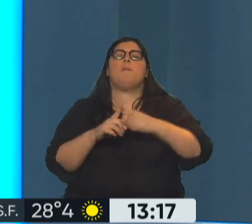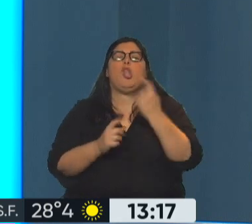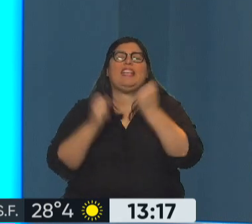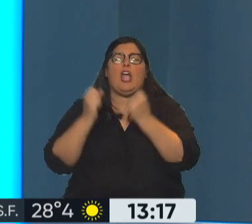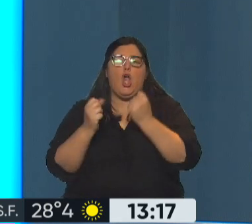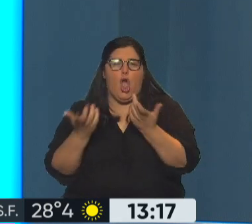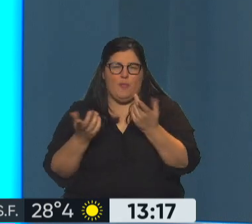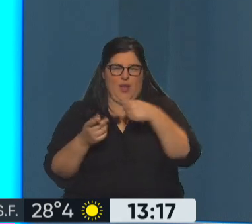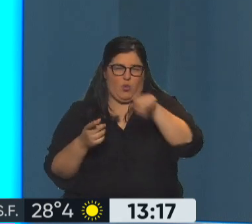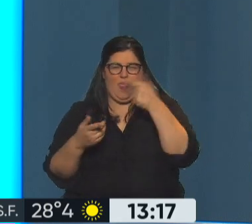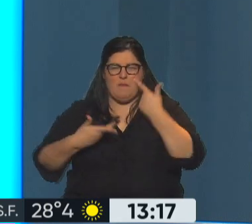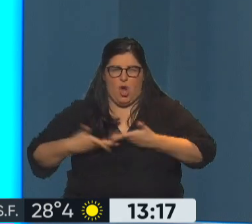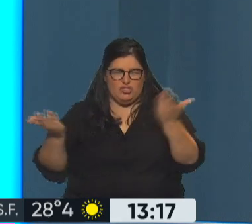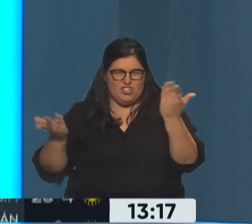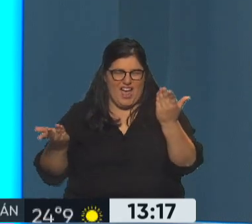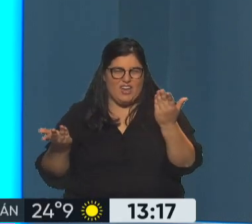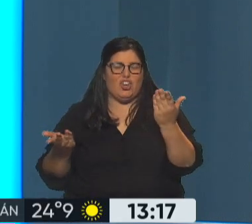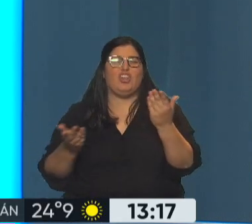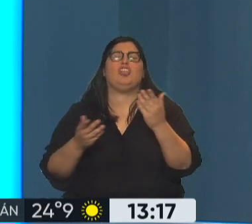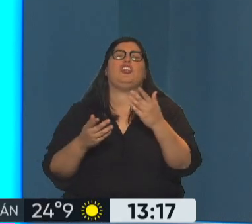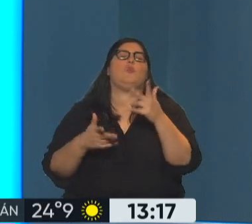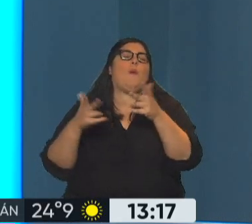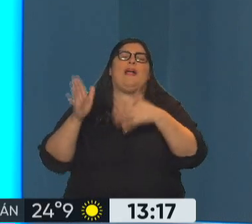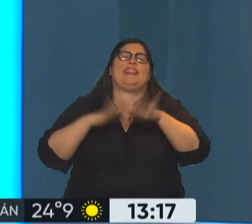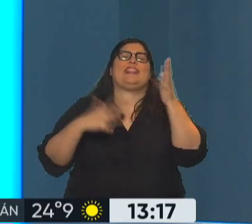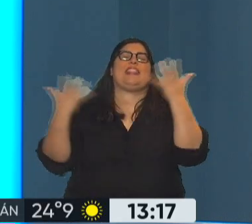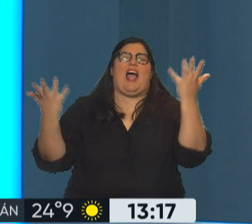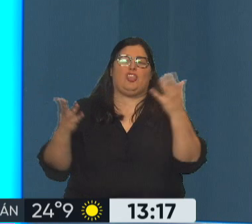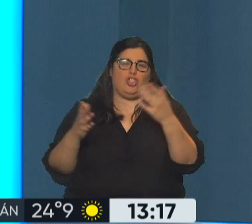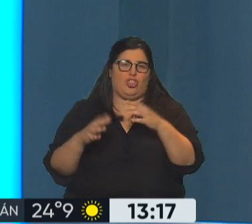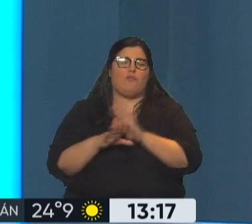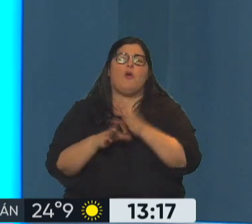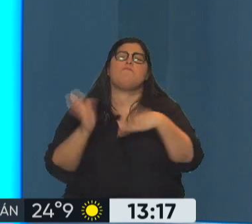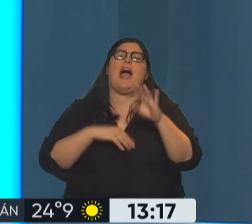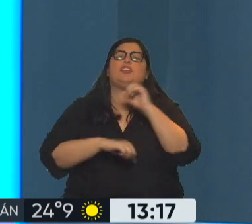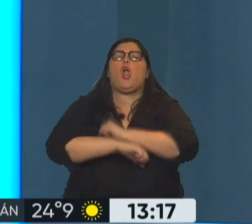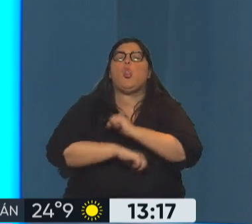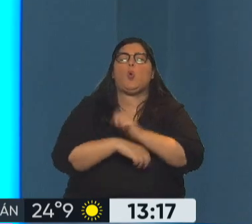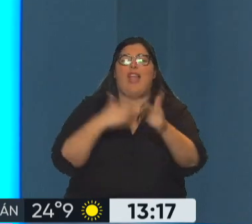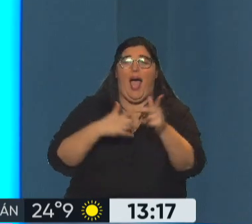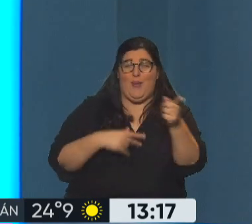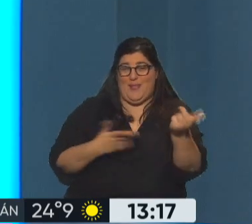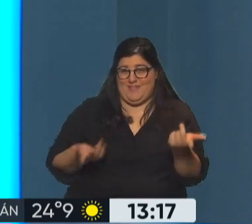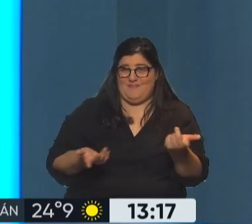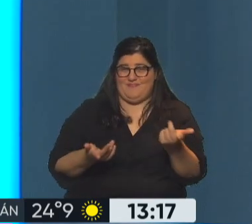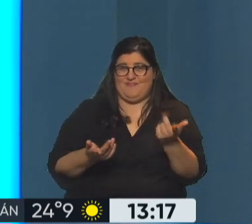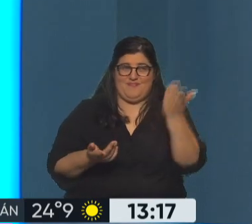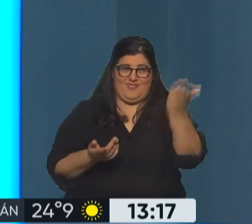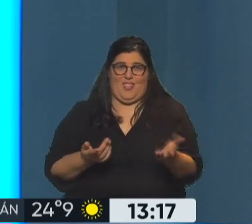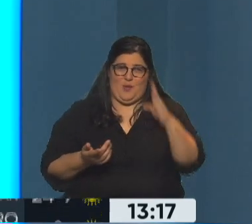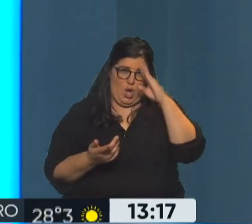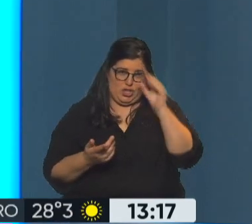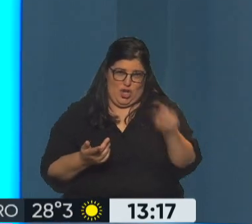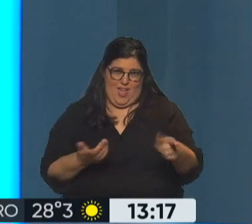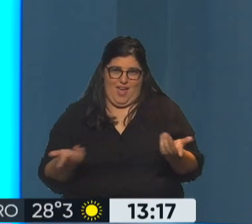lo que mostraron acá, nadie argumentaba tanto por ese lado, es más una cuestión de comportamiento. Bolsonaro